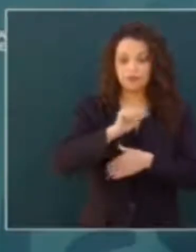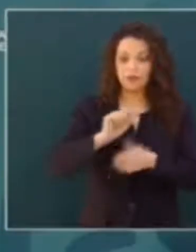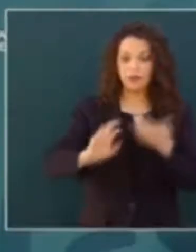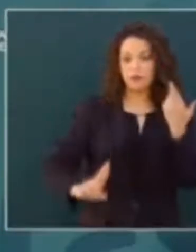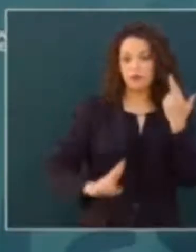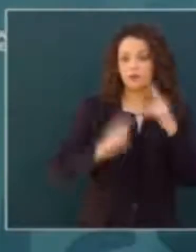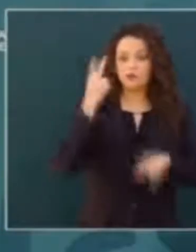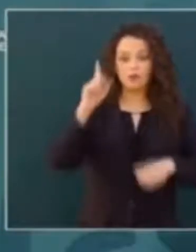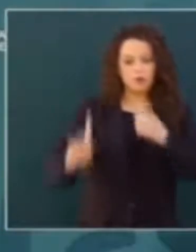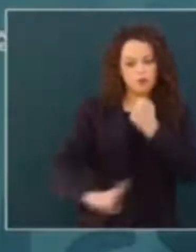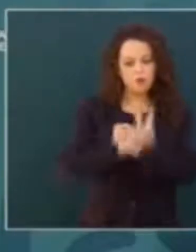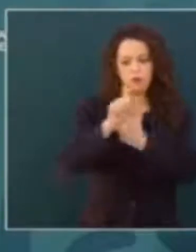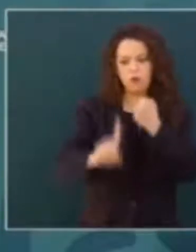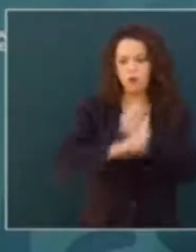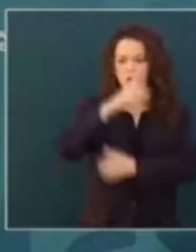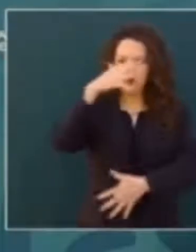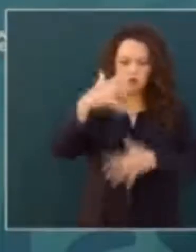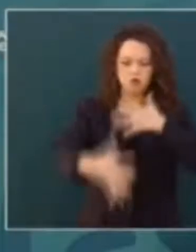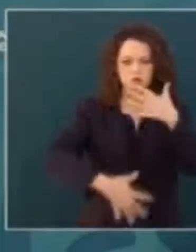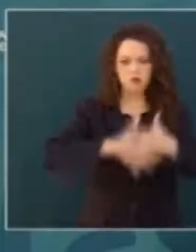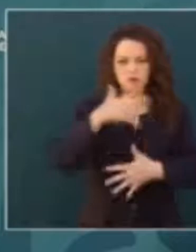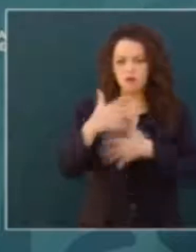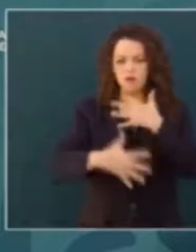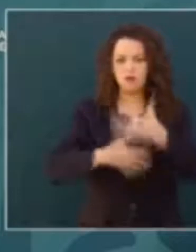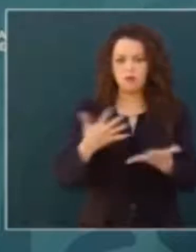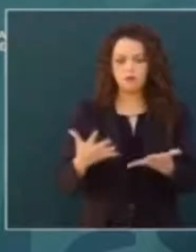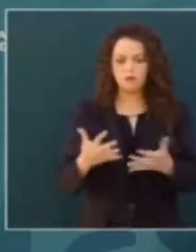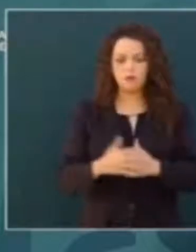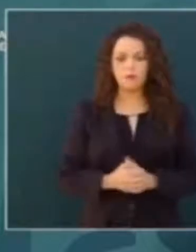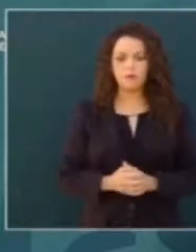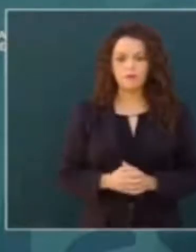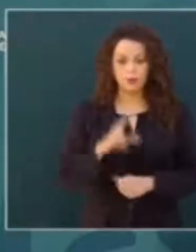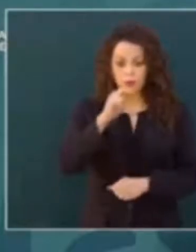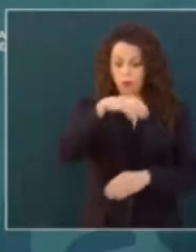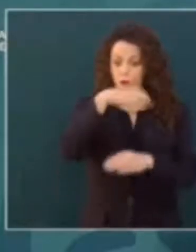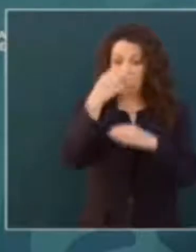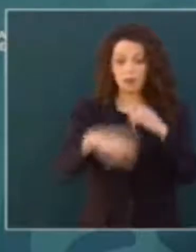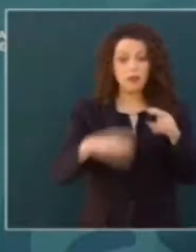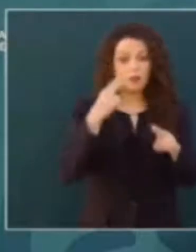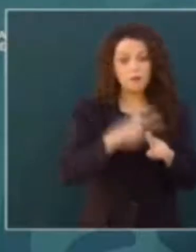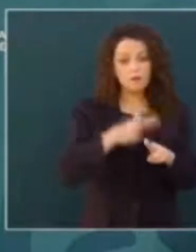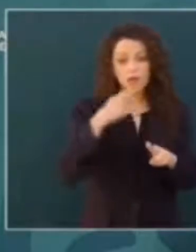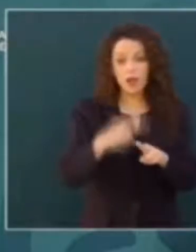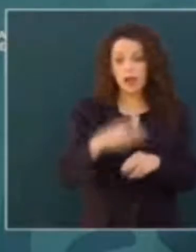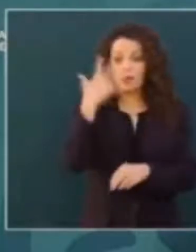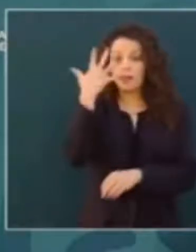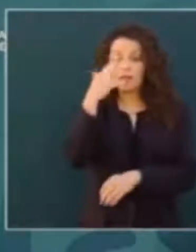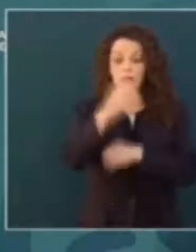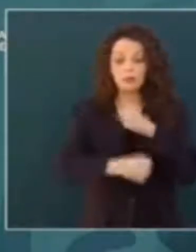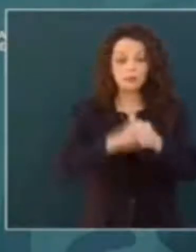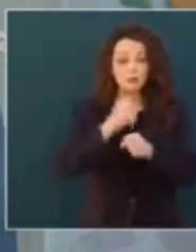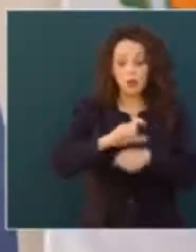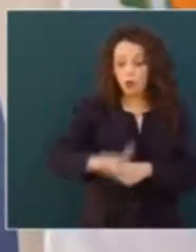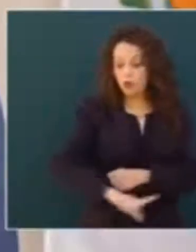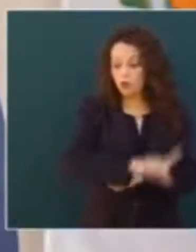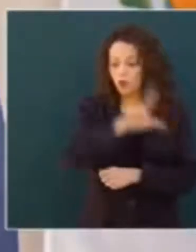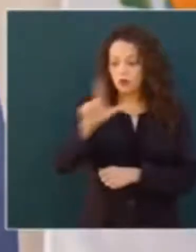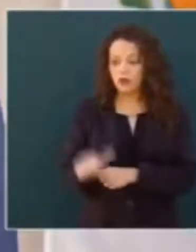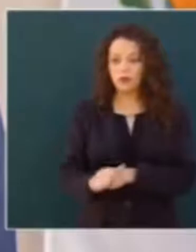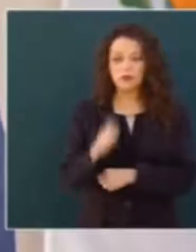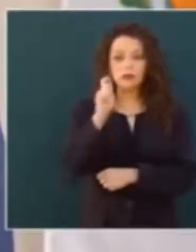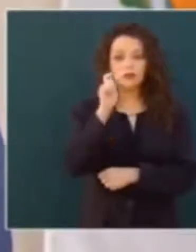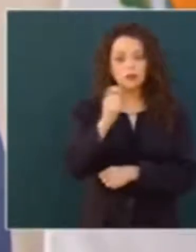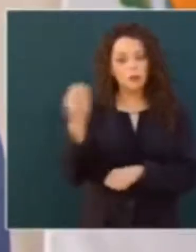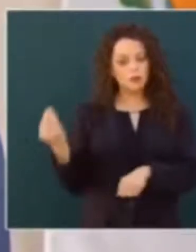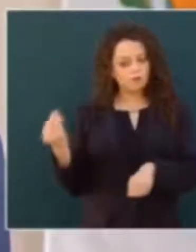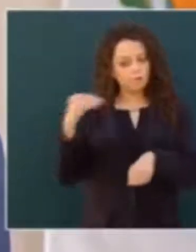violencia fratricida que no habría de terminar sino hasta 10 años después, con la llegada al poder de